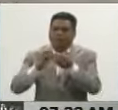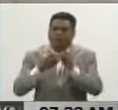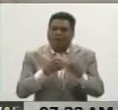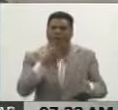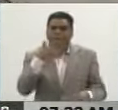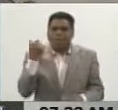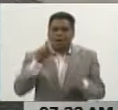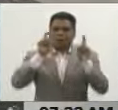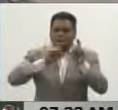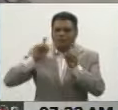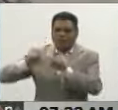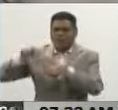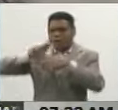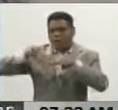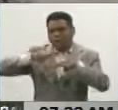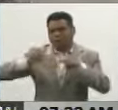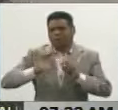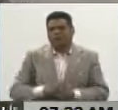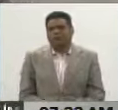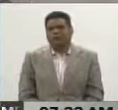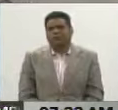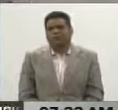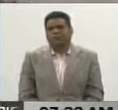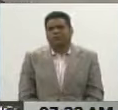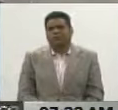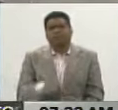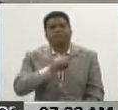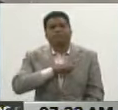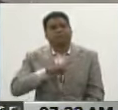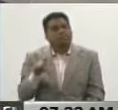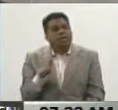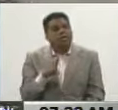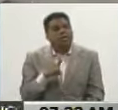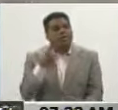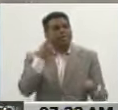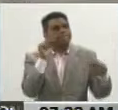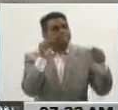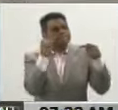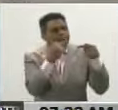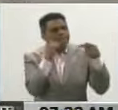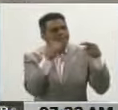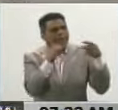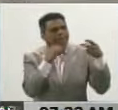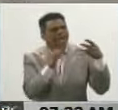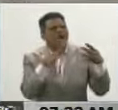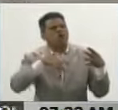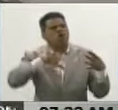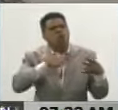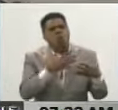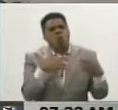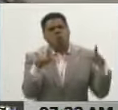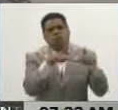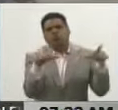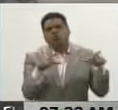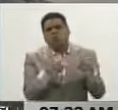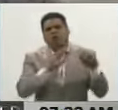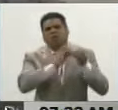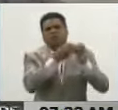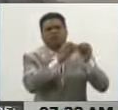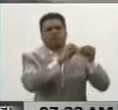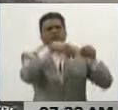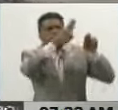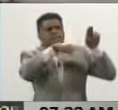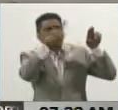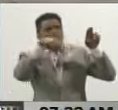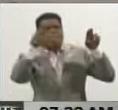calidad a los niños. Debería de haber como un seguimiento de las instalaciones en los planteles para ver en las condiciones en las que están